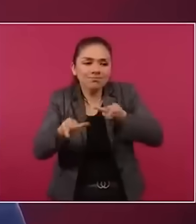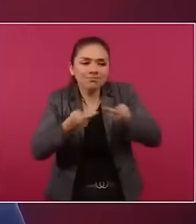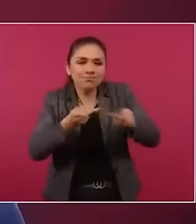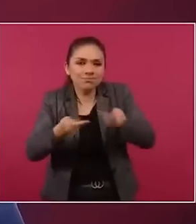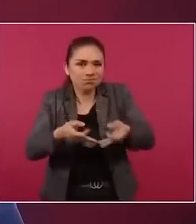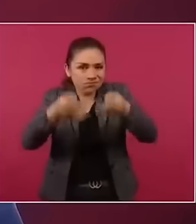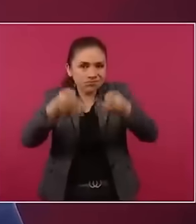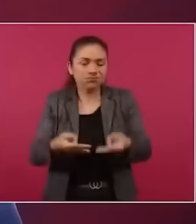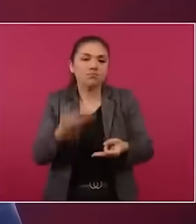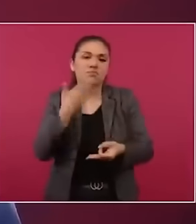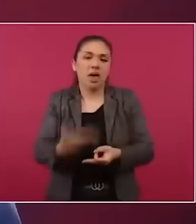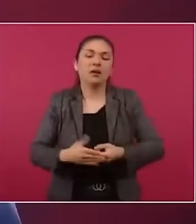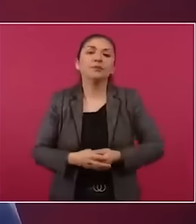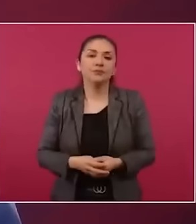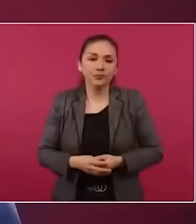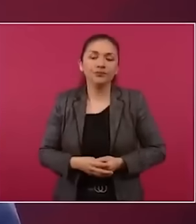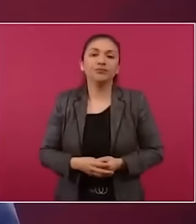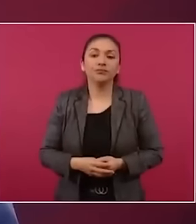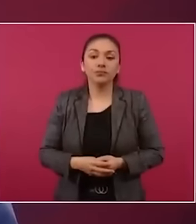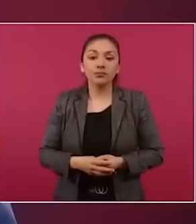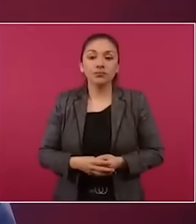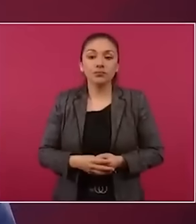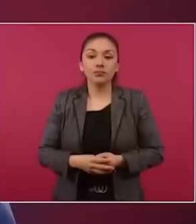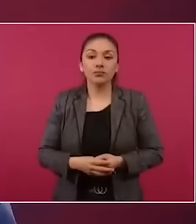Sí. Sí.